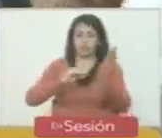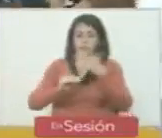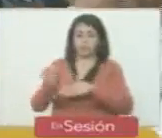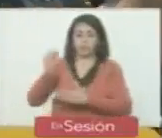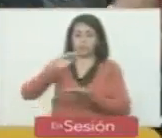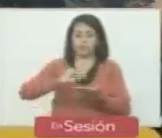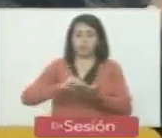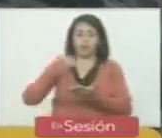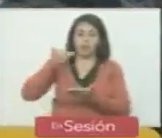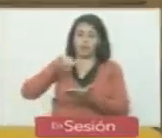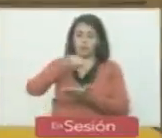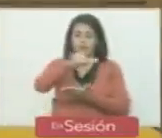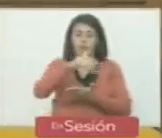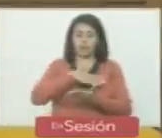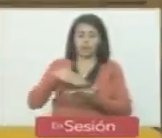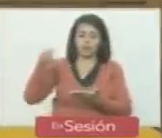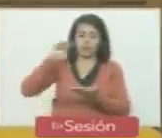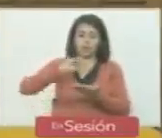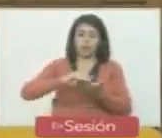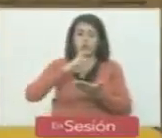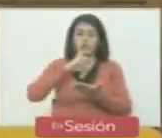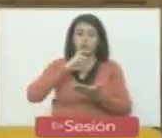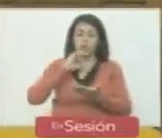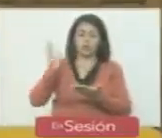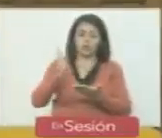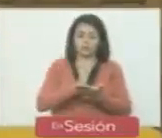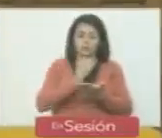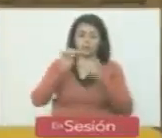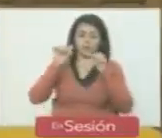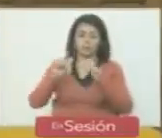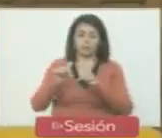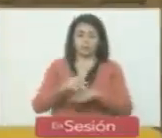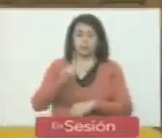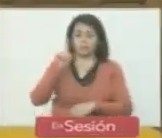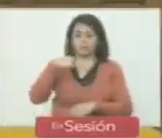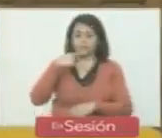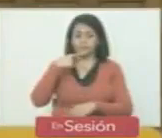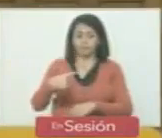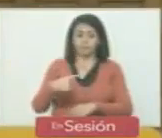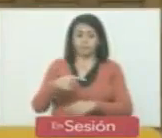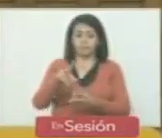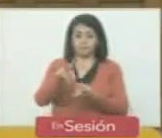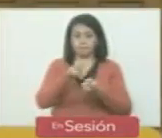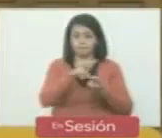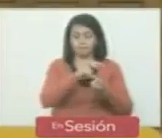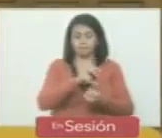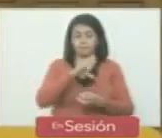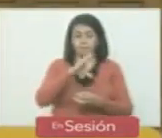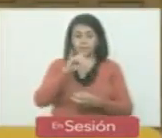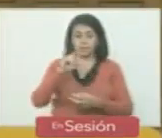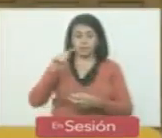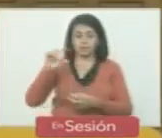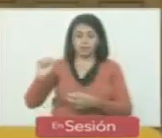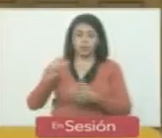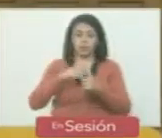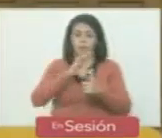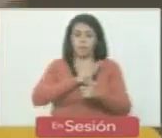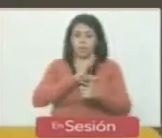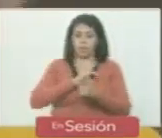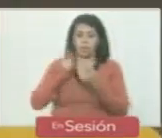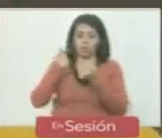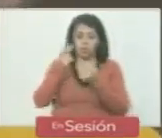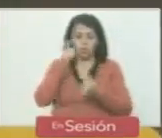de vuelta el avión, queremos de vuelta el oro, devuelvan de vuelta también el Citco y que nos devuelvan el dinero que nos pertenece a los